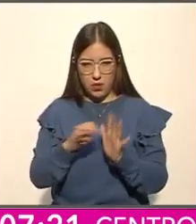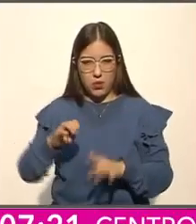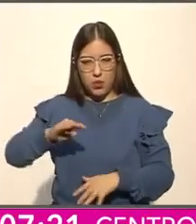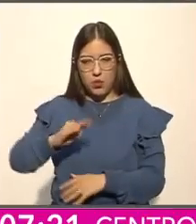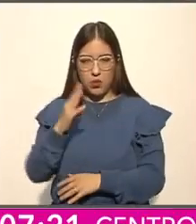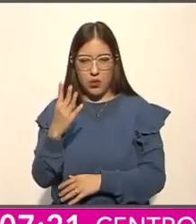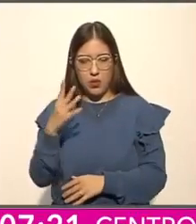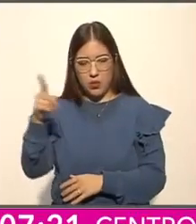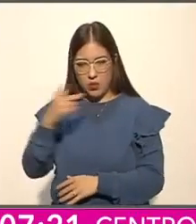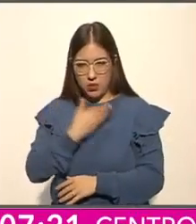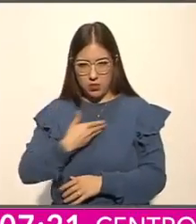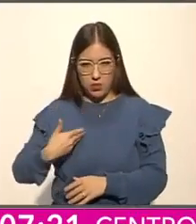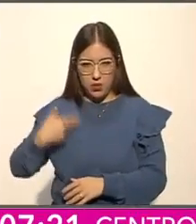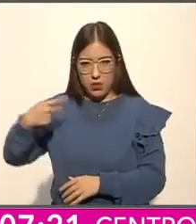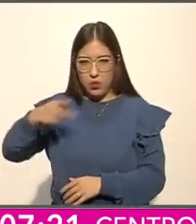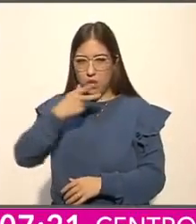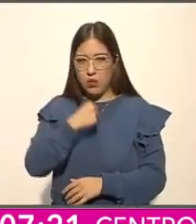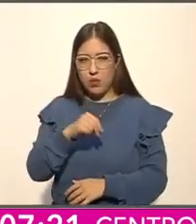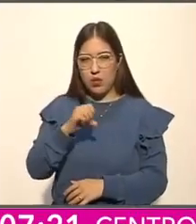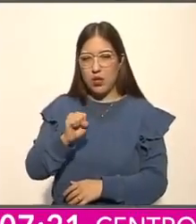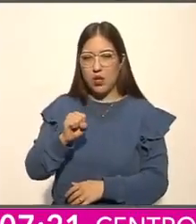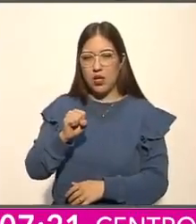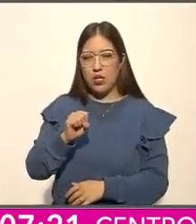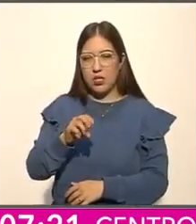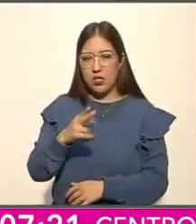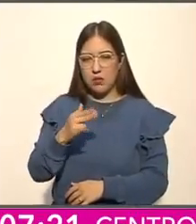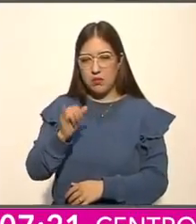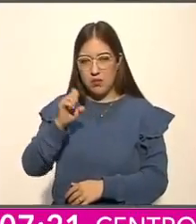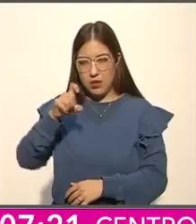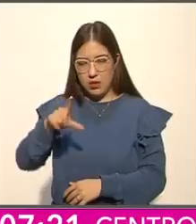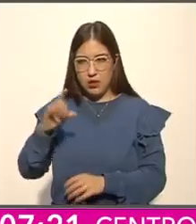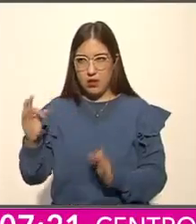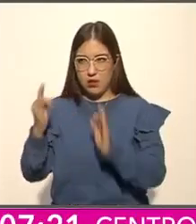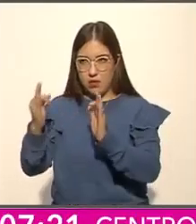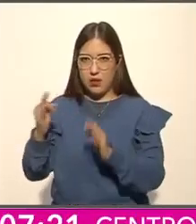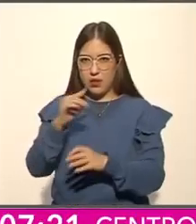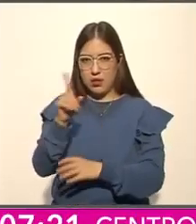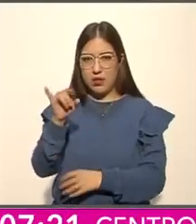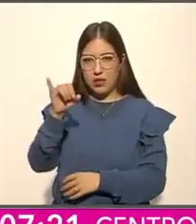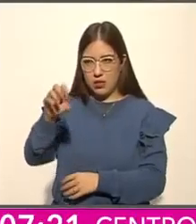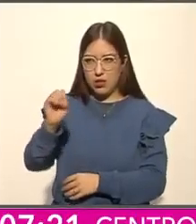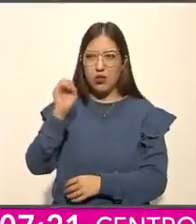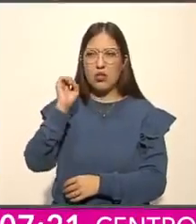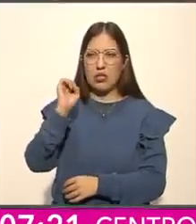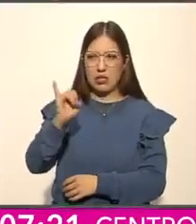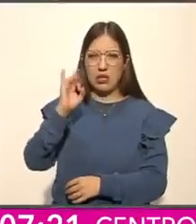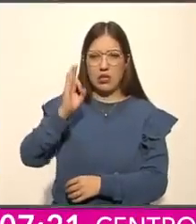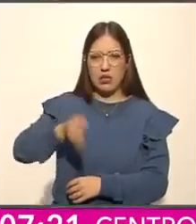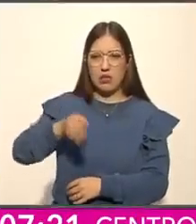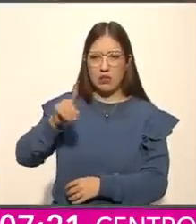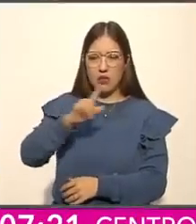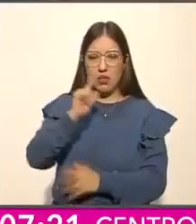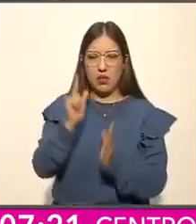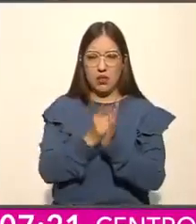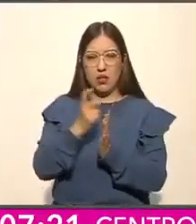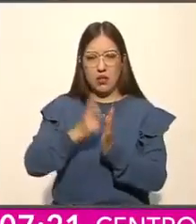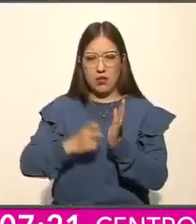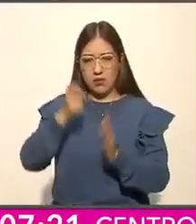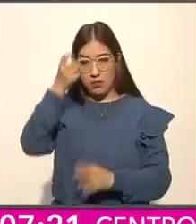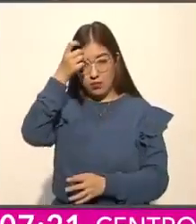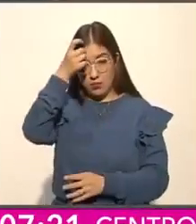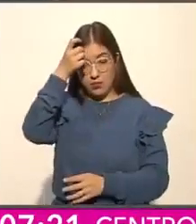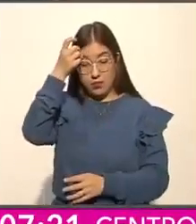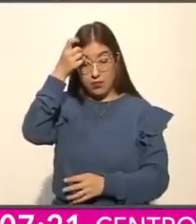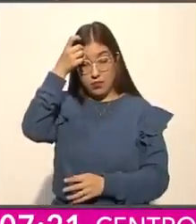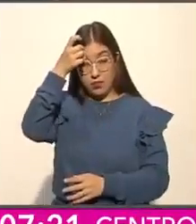la Corte, Ulises Schmil, frente a Ernesto Zedillo, aceptó la reforma. Los hombres y mujeres que integramos